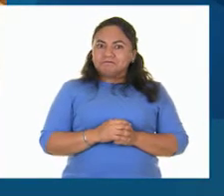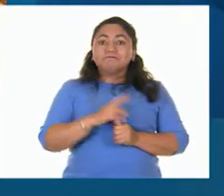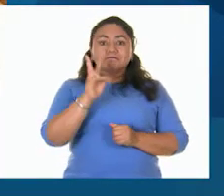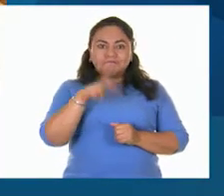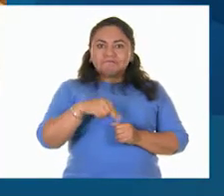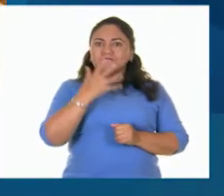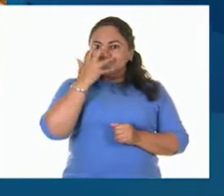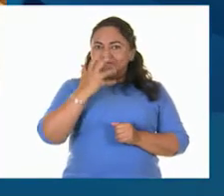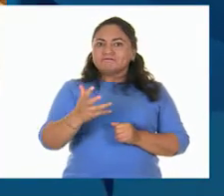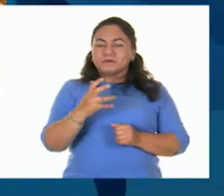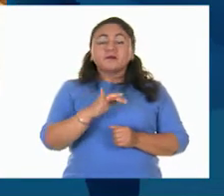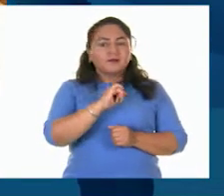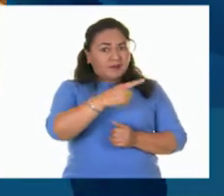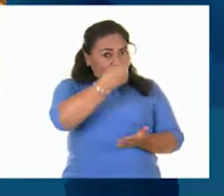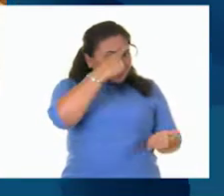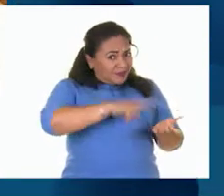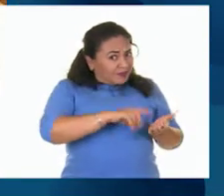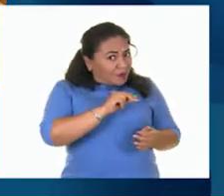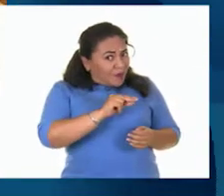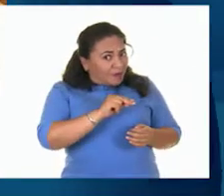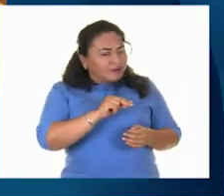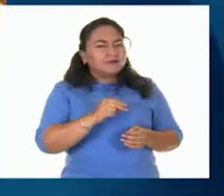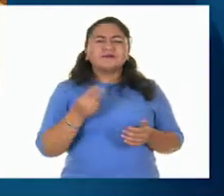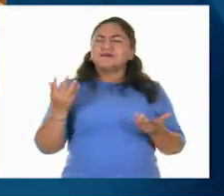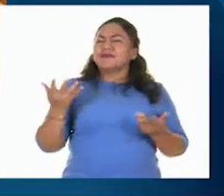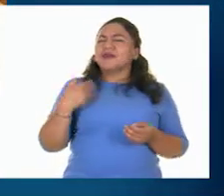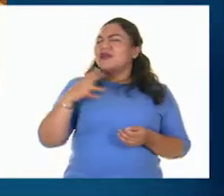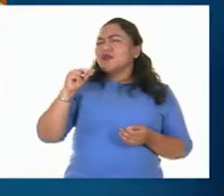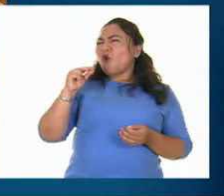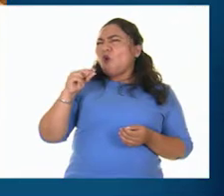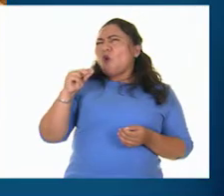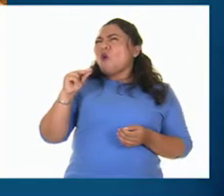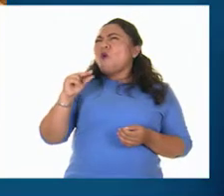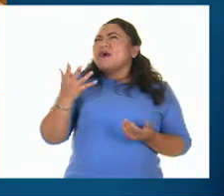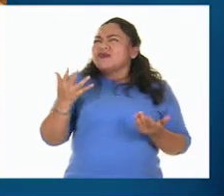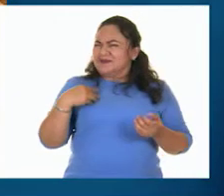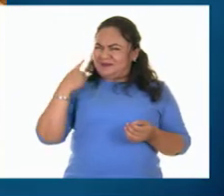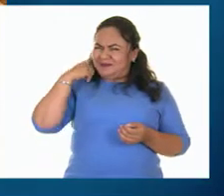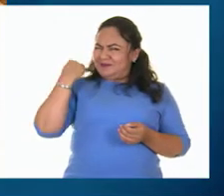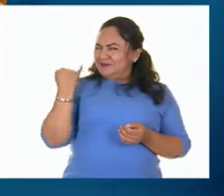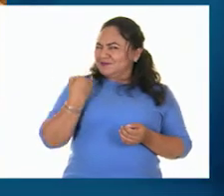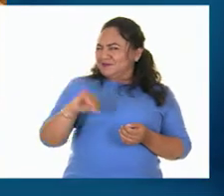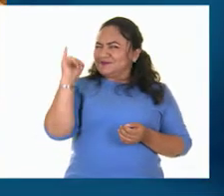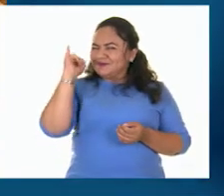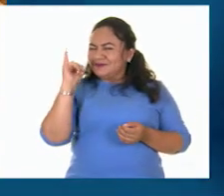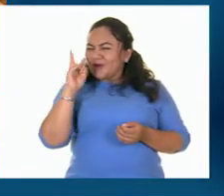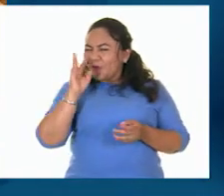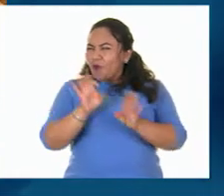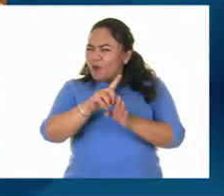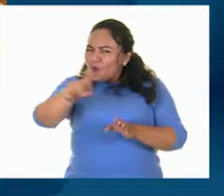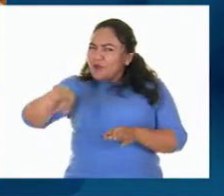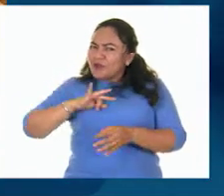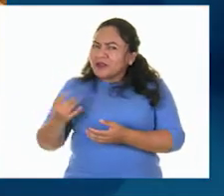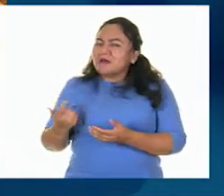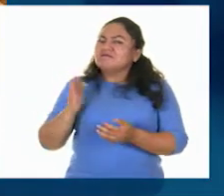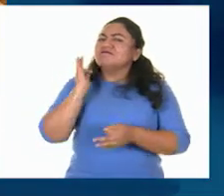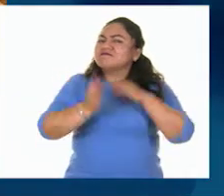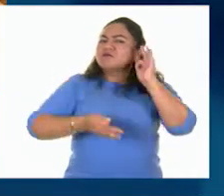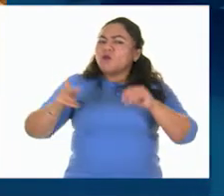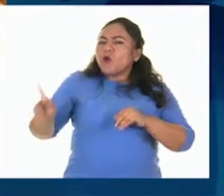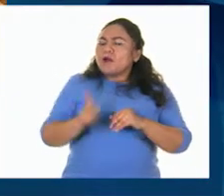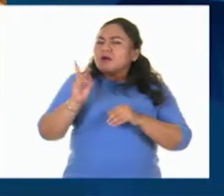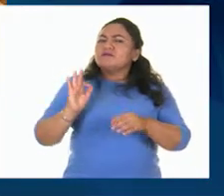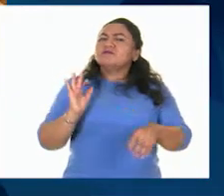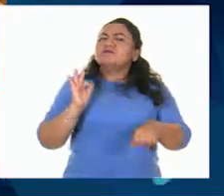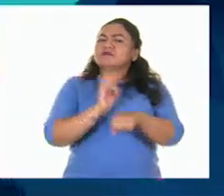cosa. ¿Sí? ¿No me creías? No es que no te creyera, es que sonaba demasiado sorprendente. Lo sé, pero en